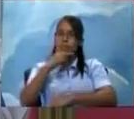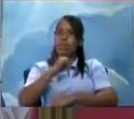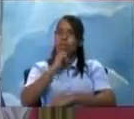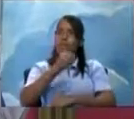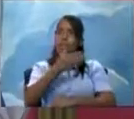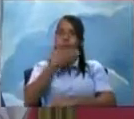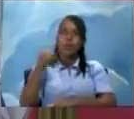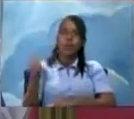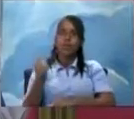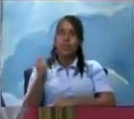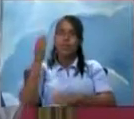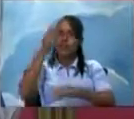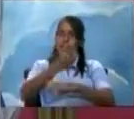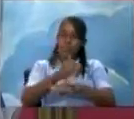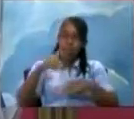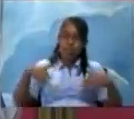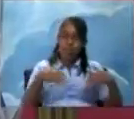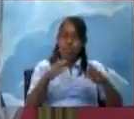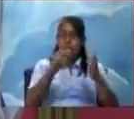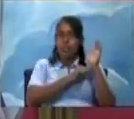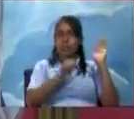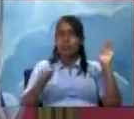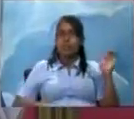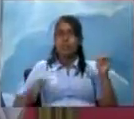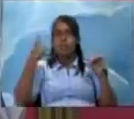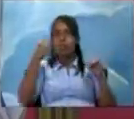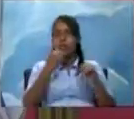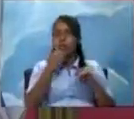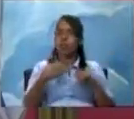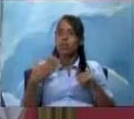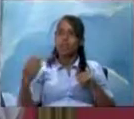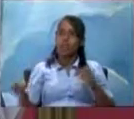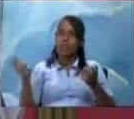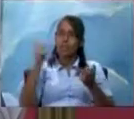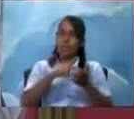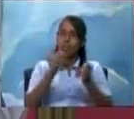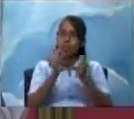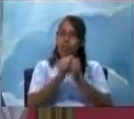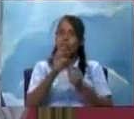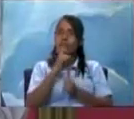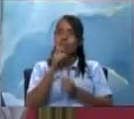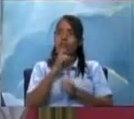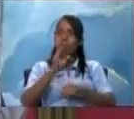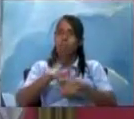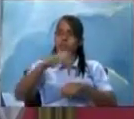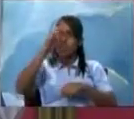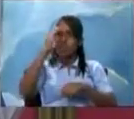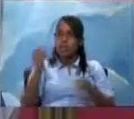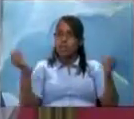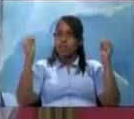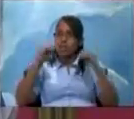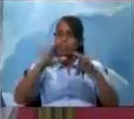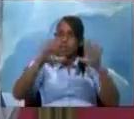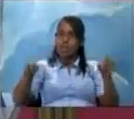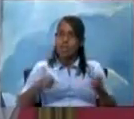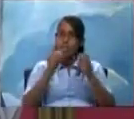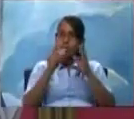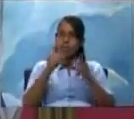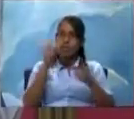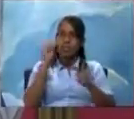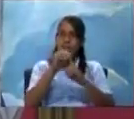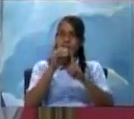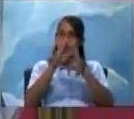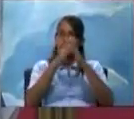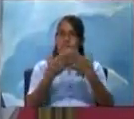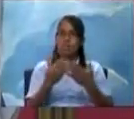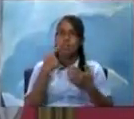es mejor entrar en los caminos del Señor por las buenas que llegar con una dificultad. Porque si Dios ha determinado salvarte, Él te va a